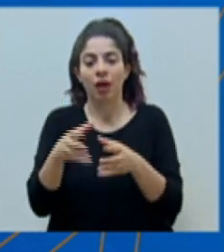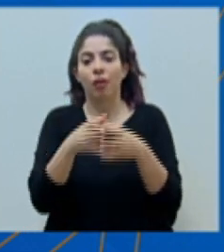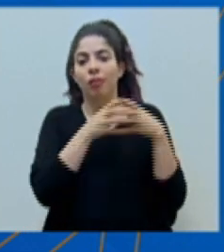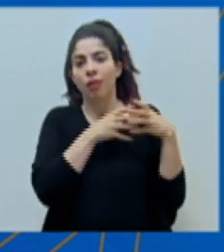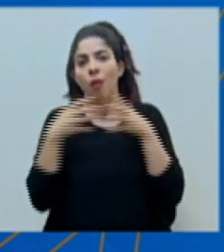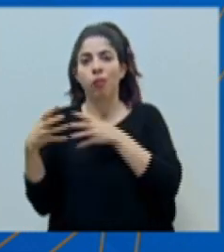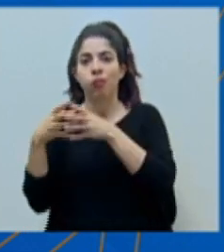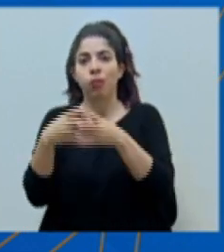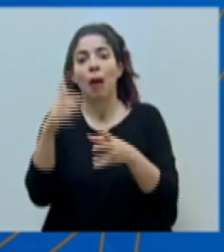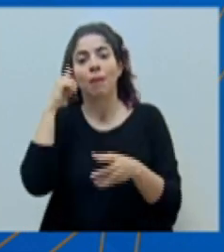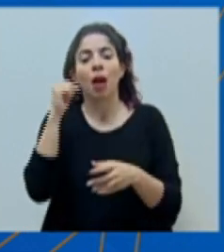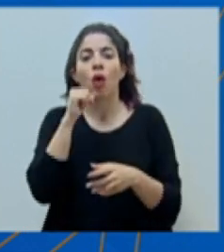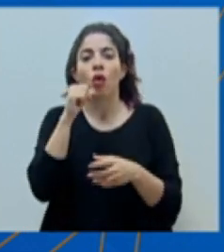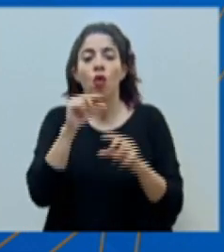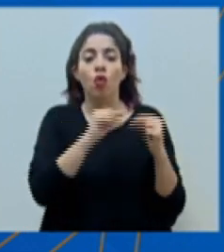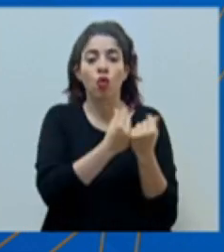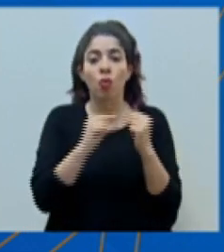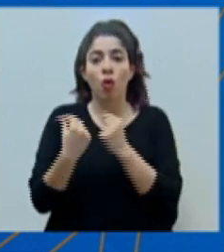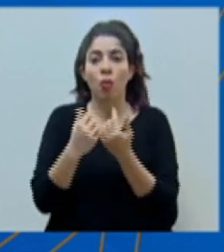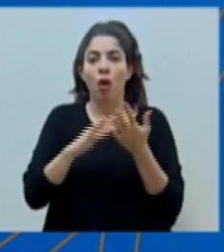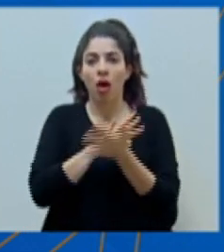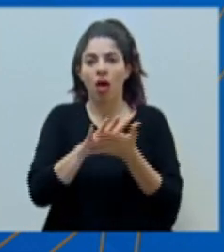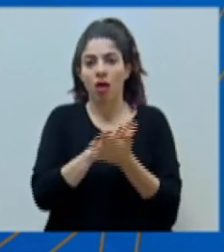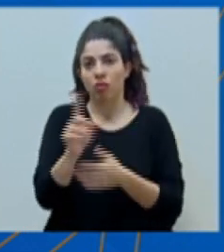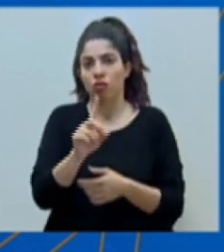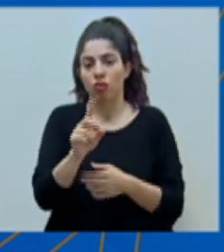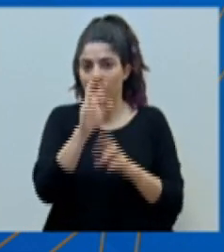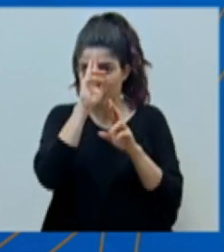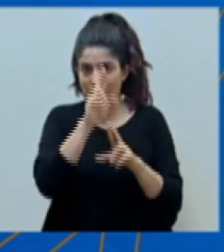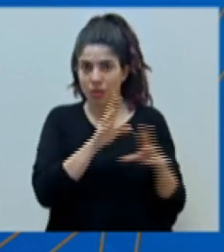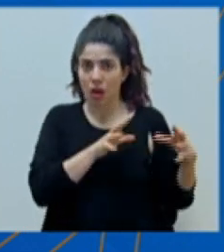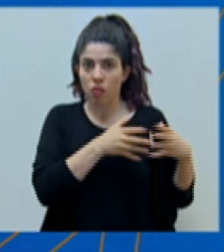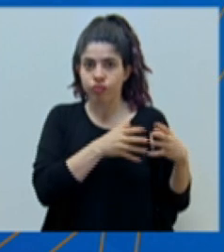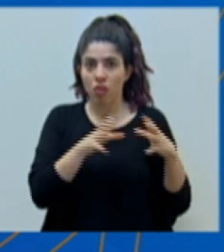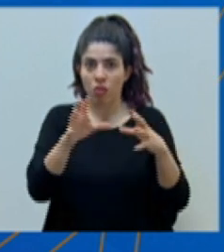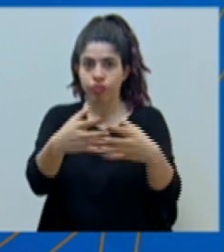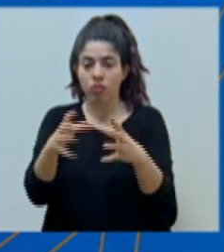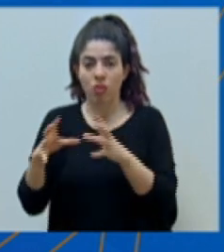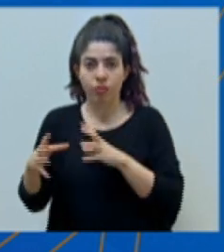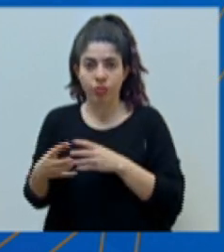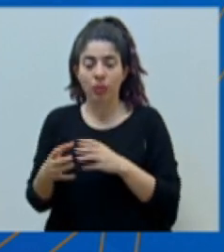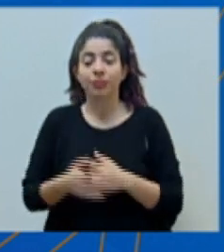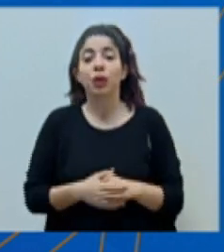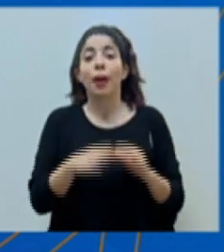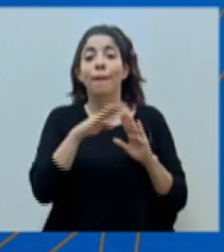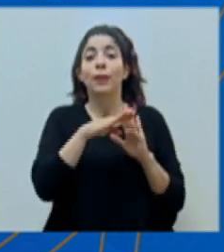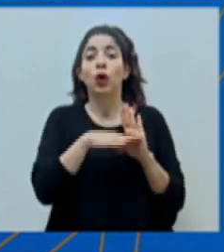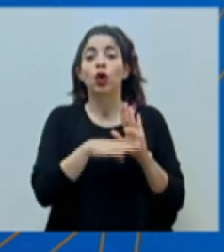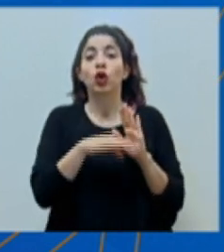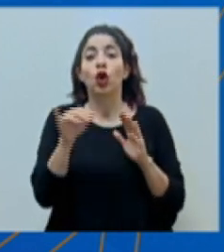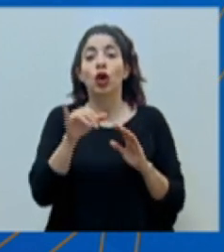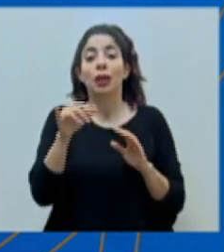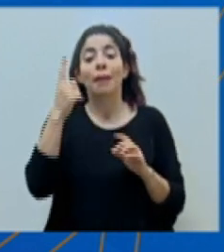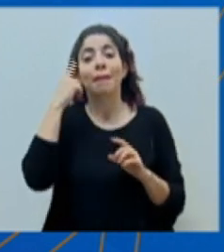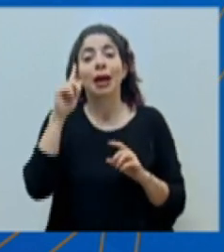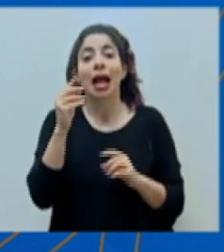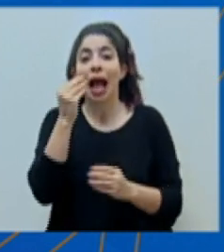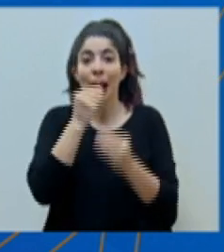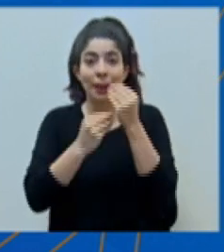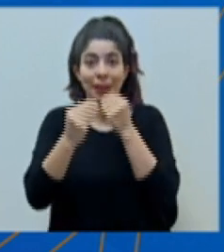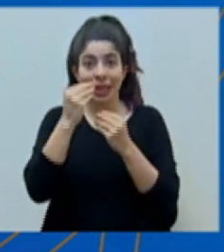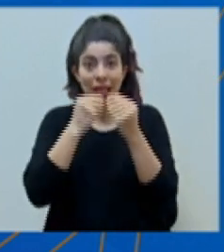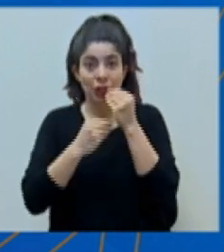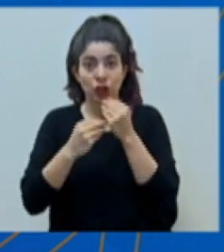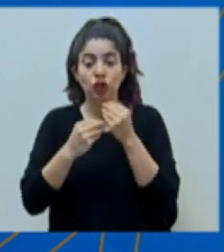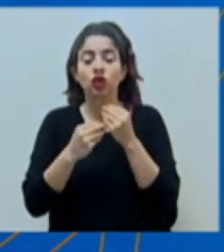este distanciamiento y conservar ese concepto de burbuja. Los protocolos también para los periodos de alimentación, vamos a